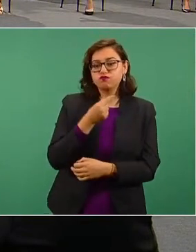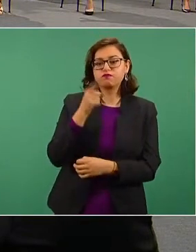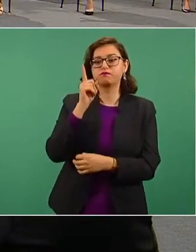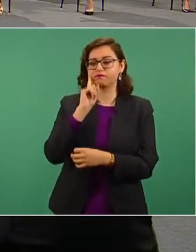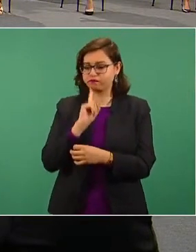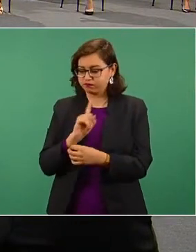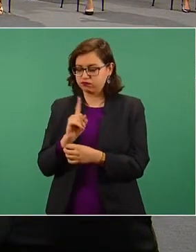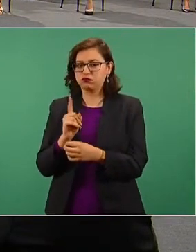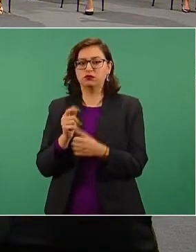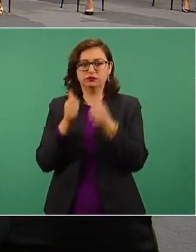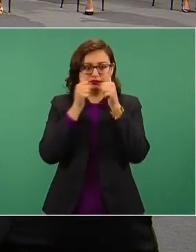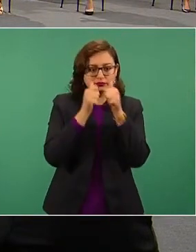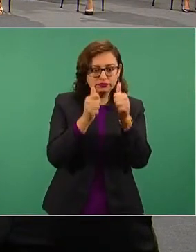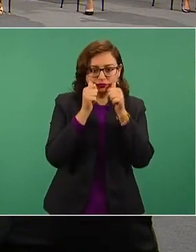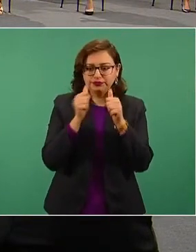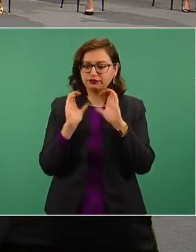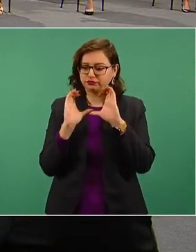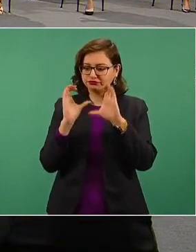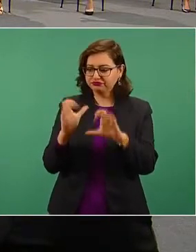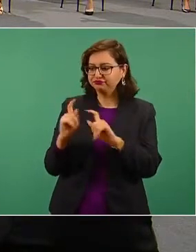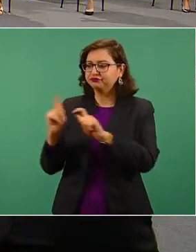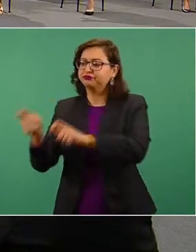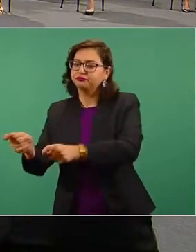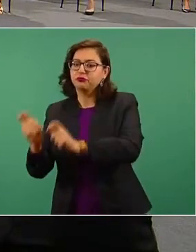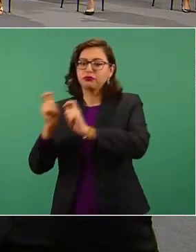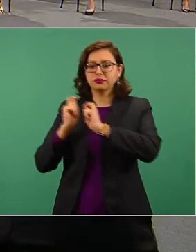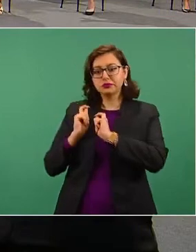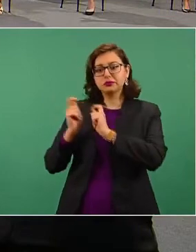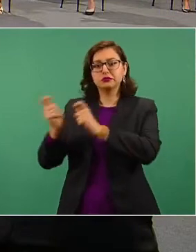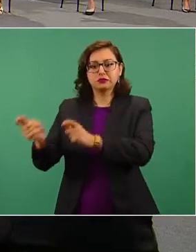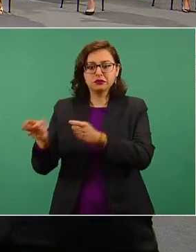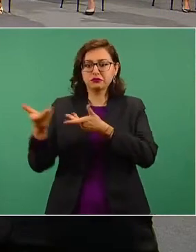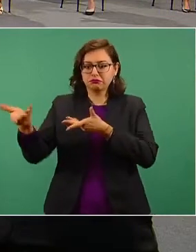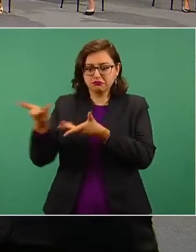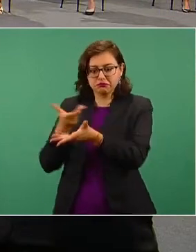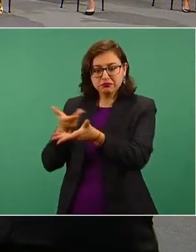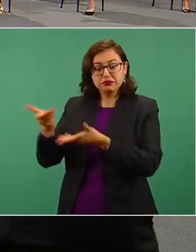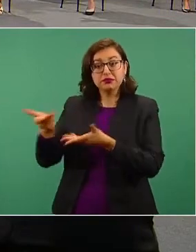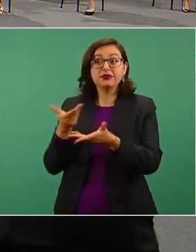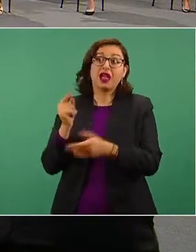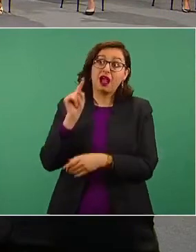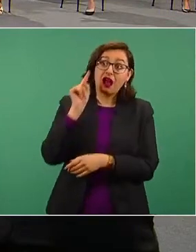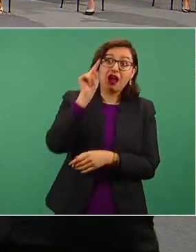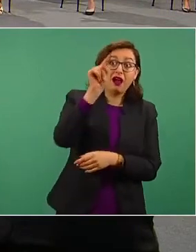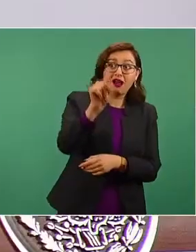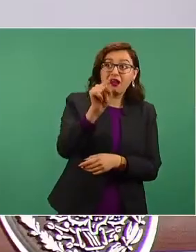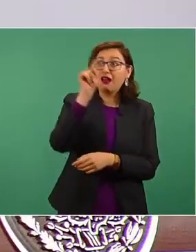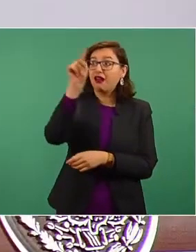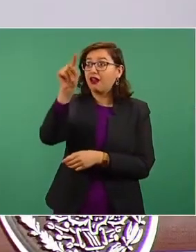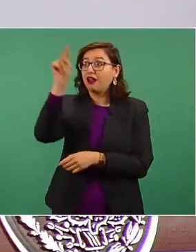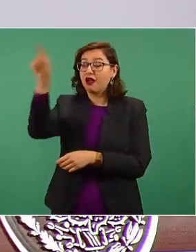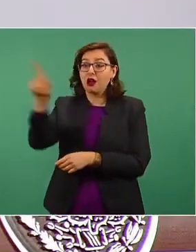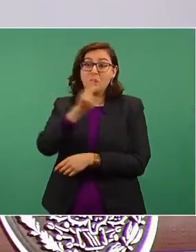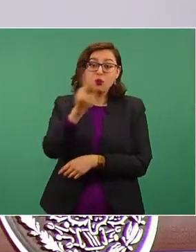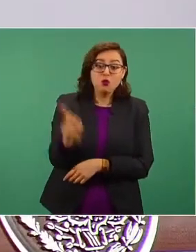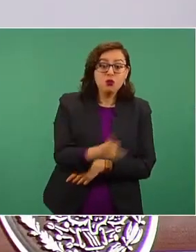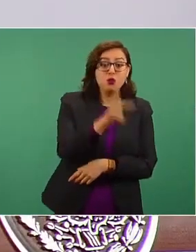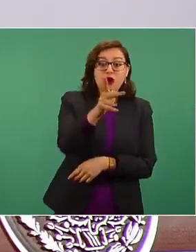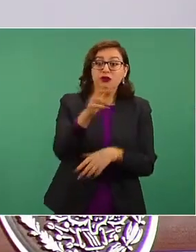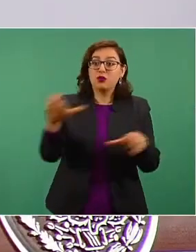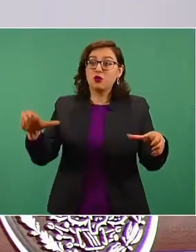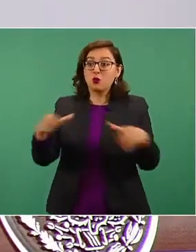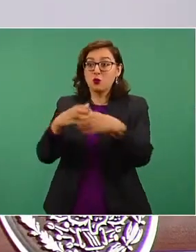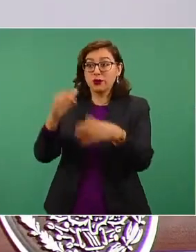nos involucremos. Así como en los pueblos y comunidades indígenas se proponen cuidar la comunidad,